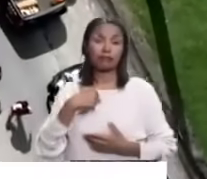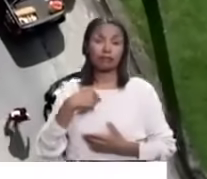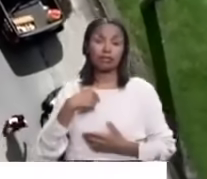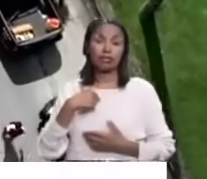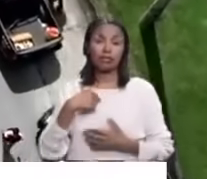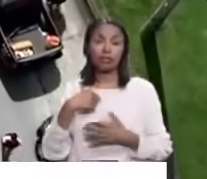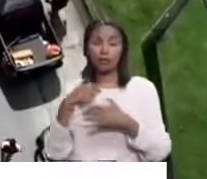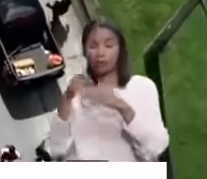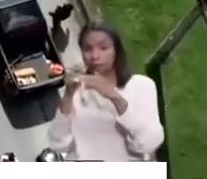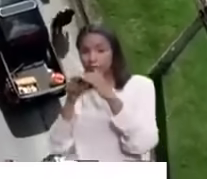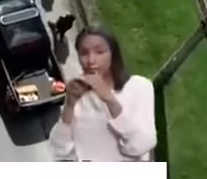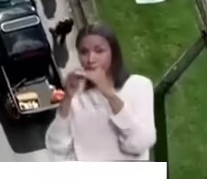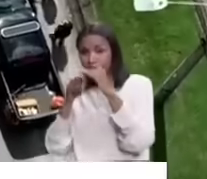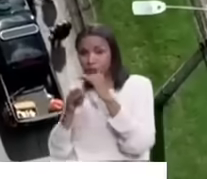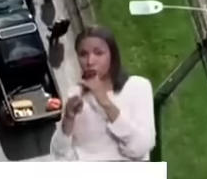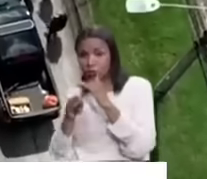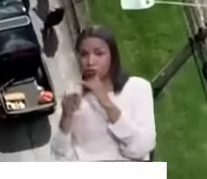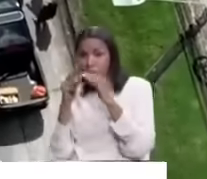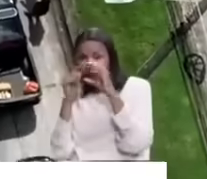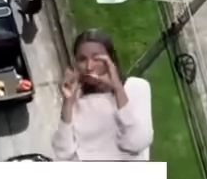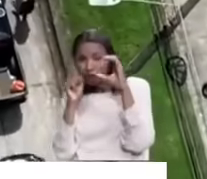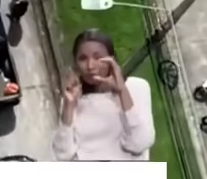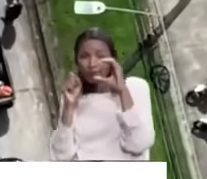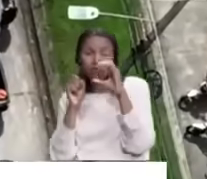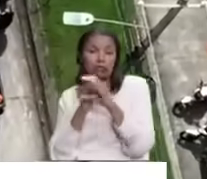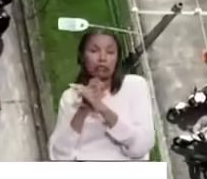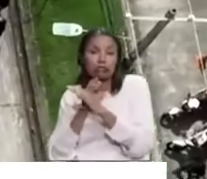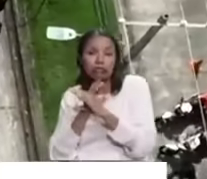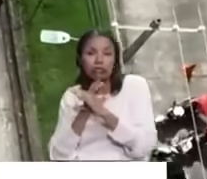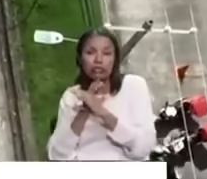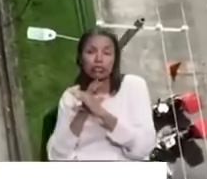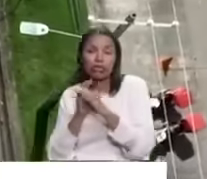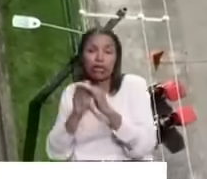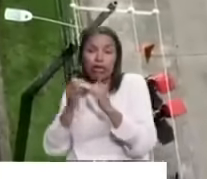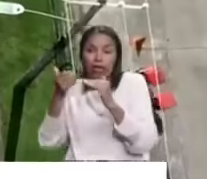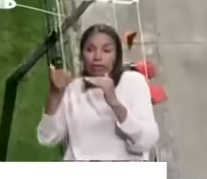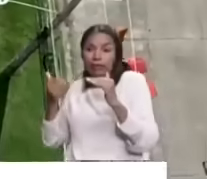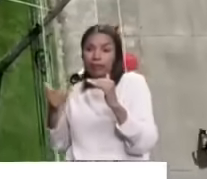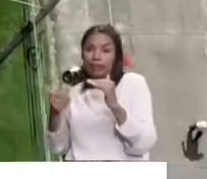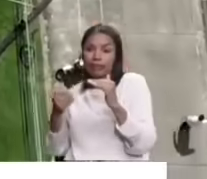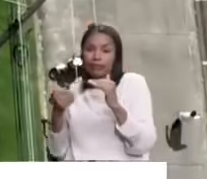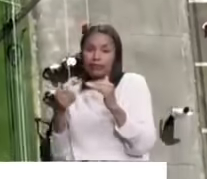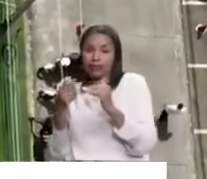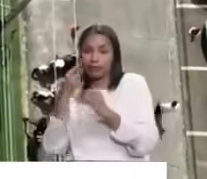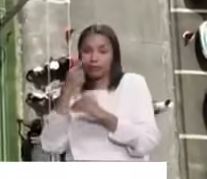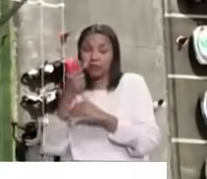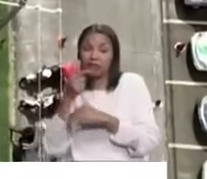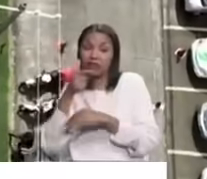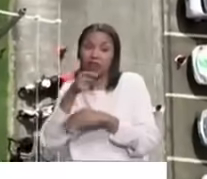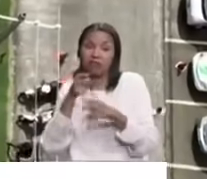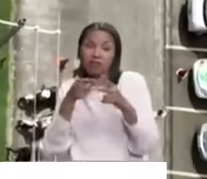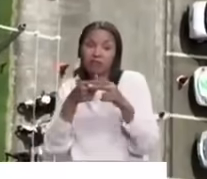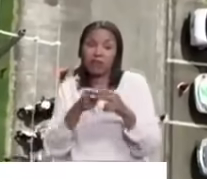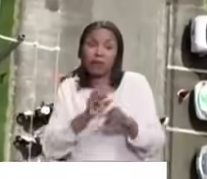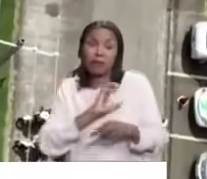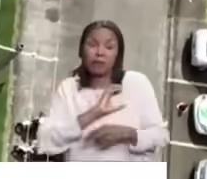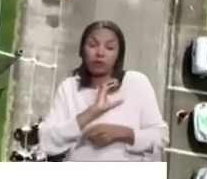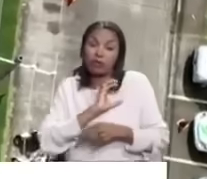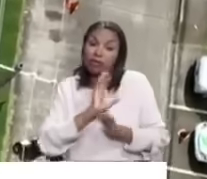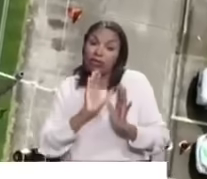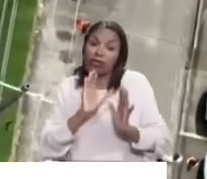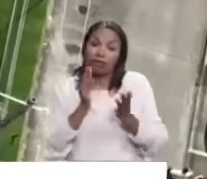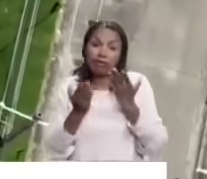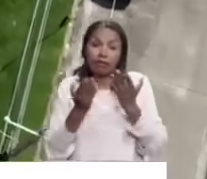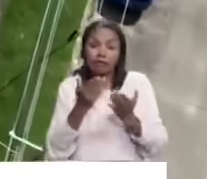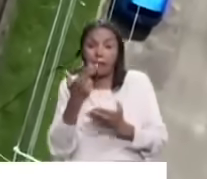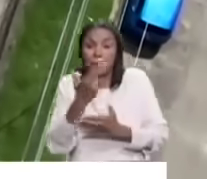donde nos están diciendo las unidades de la policía atrás del muro para mantener tanto la